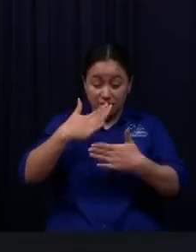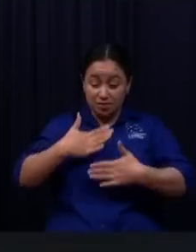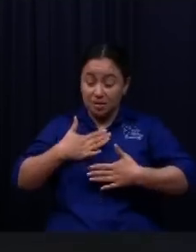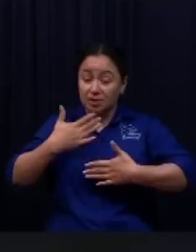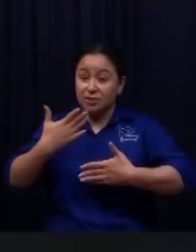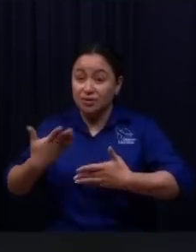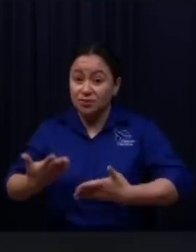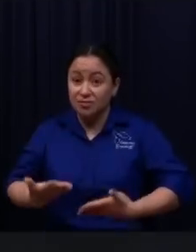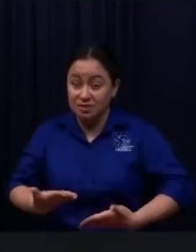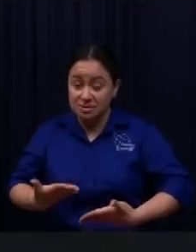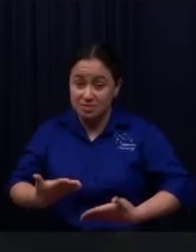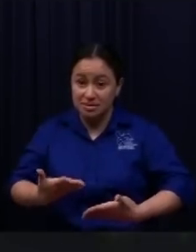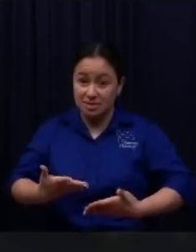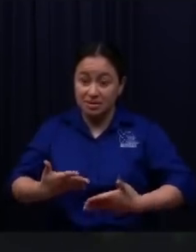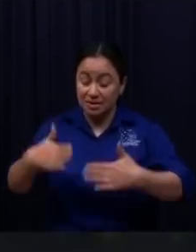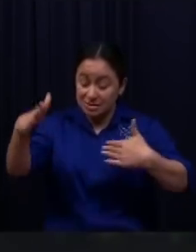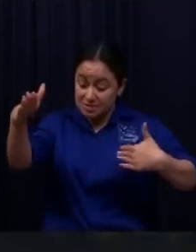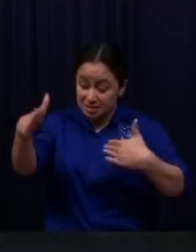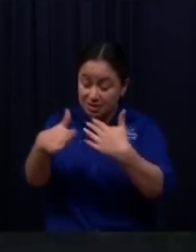al trono de la gracia